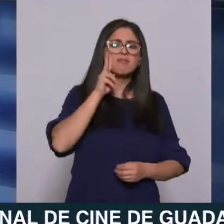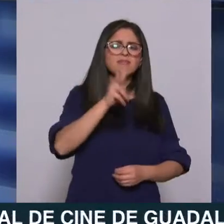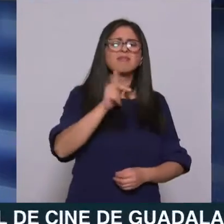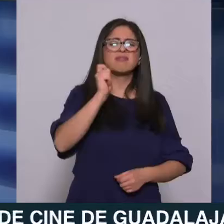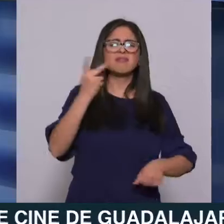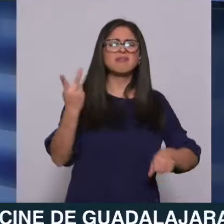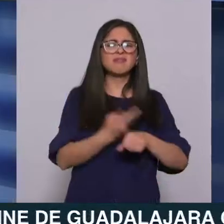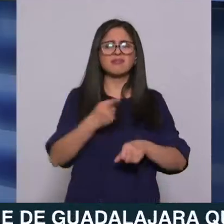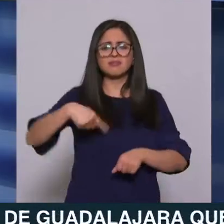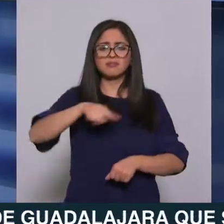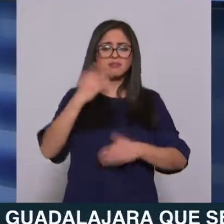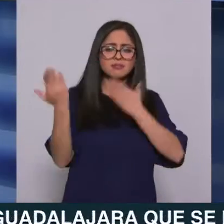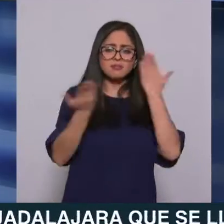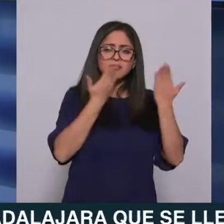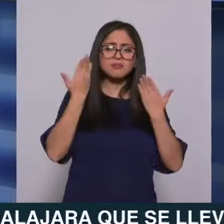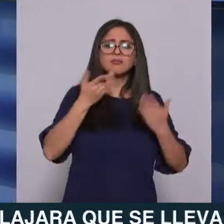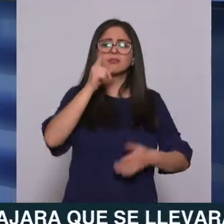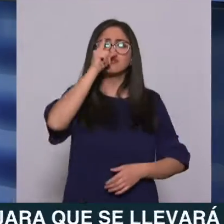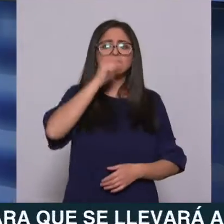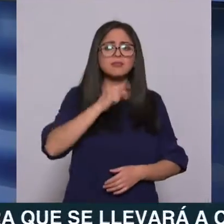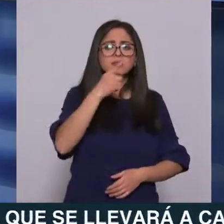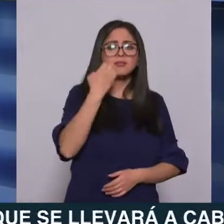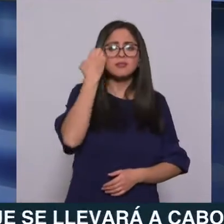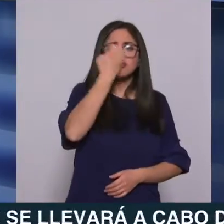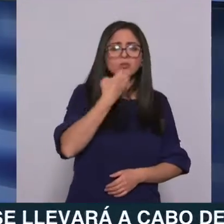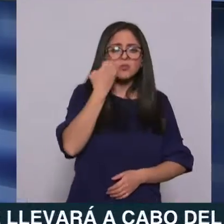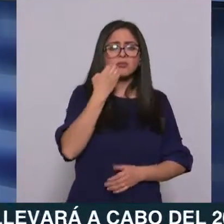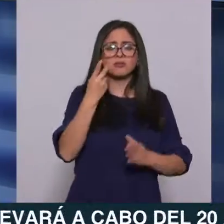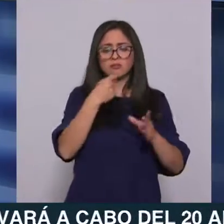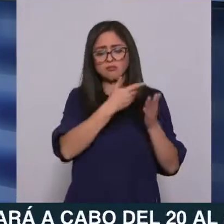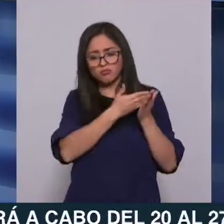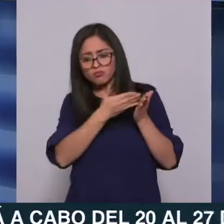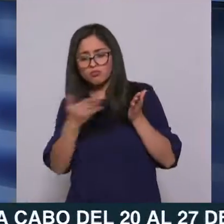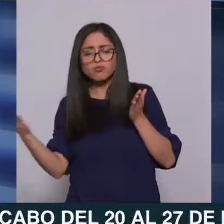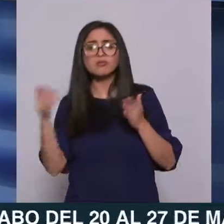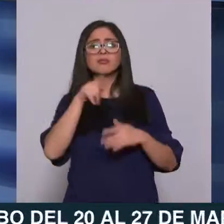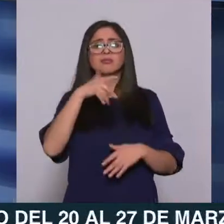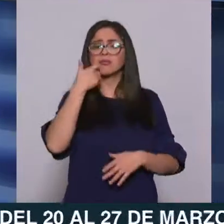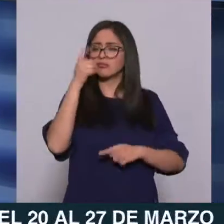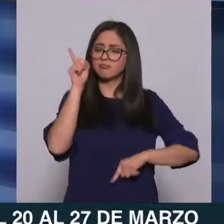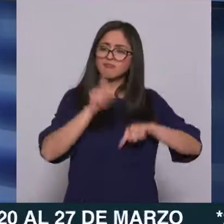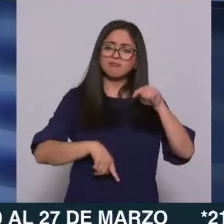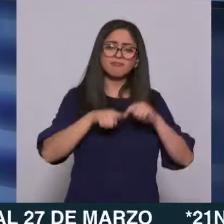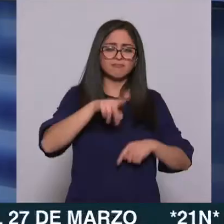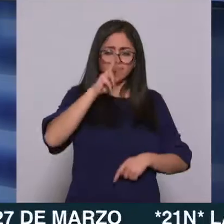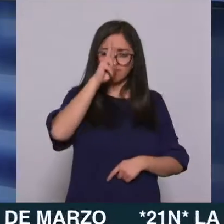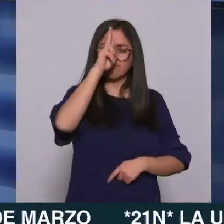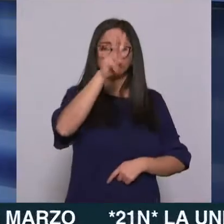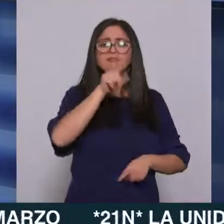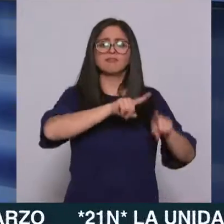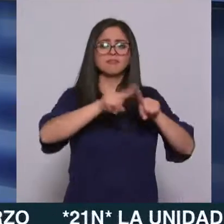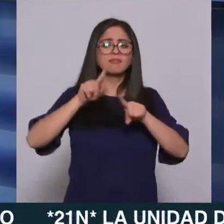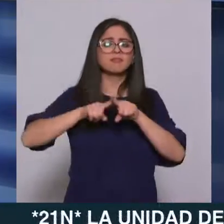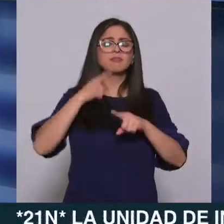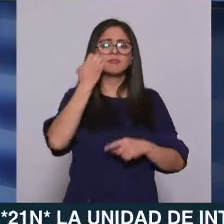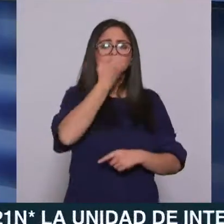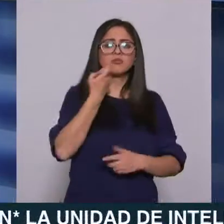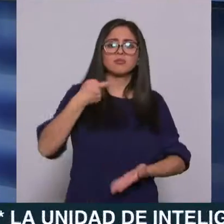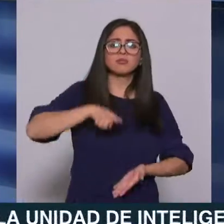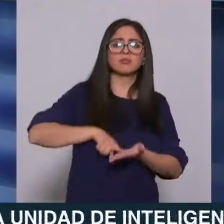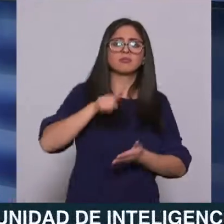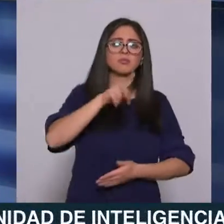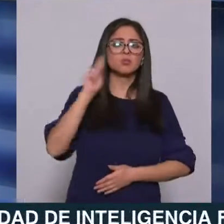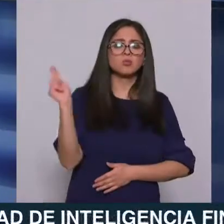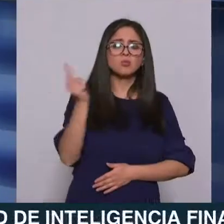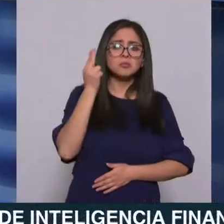perdido días de clases y que, bueno, están exigiendo que se acabe la violencia de todo tipo en instalaciones de la UNAM, pero pues tampoco